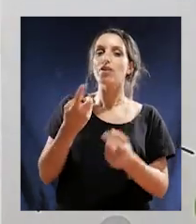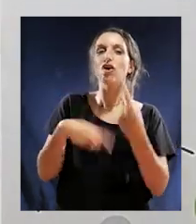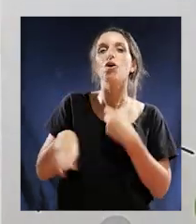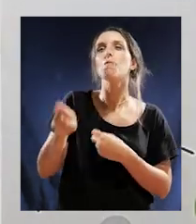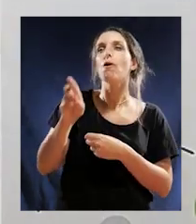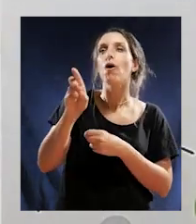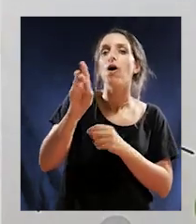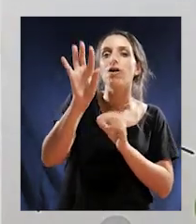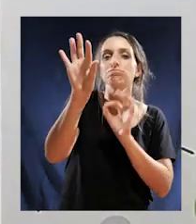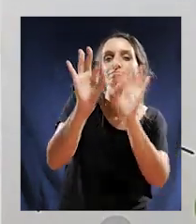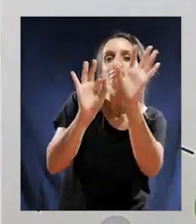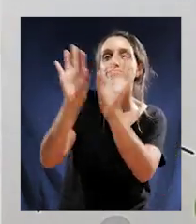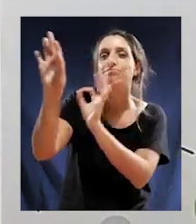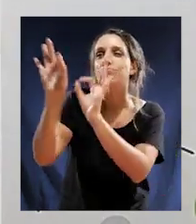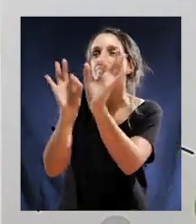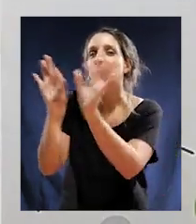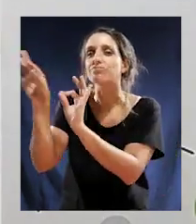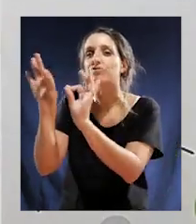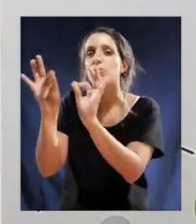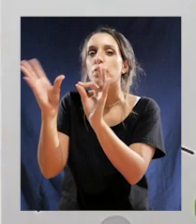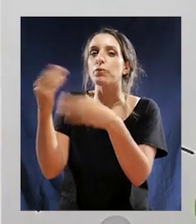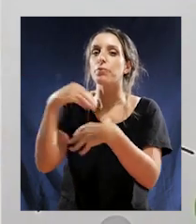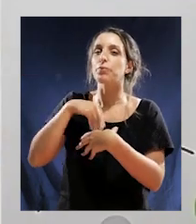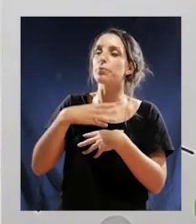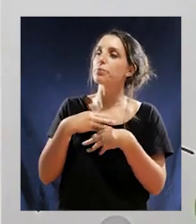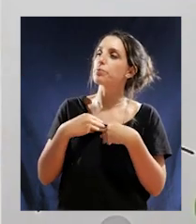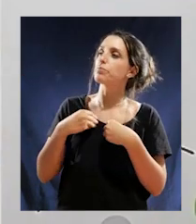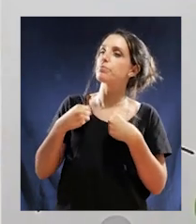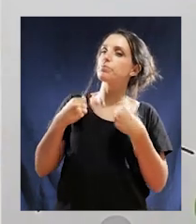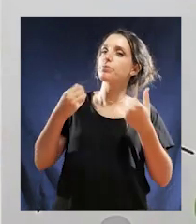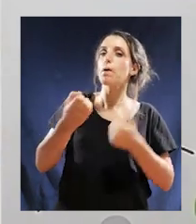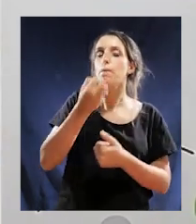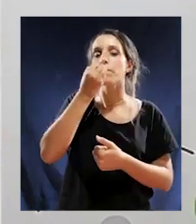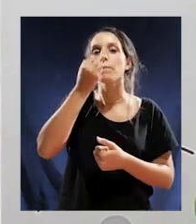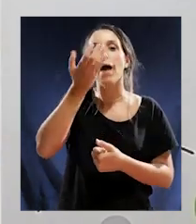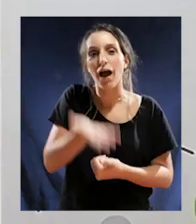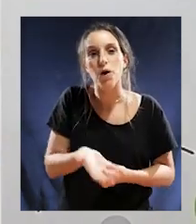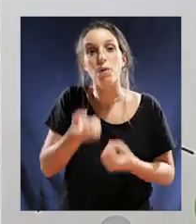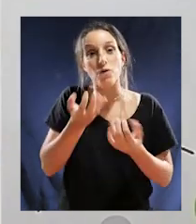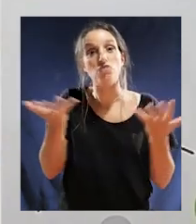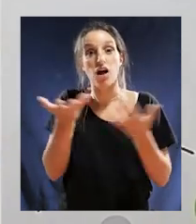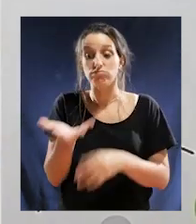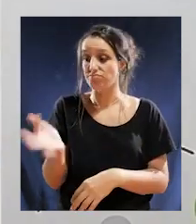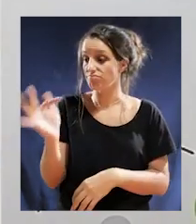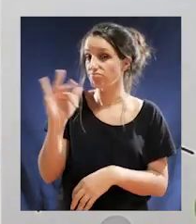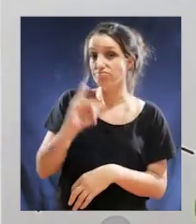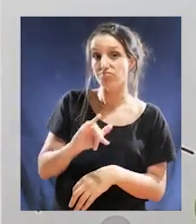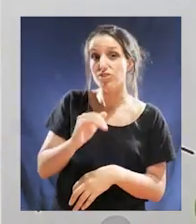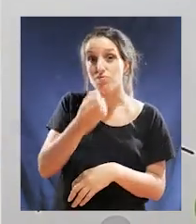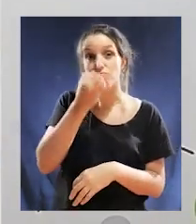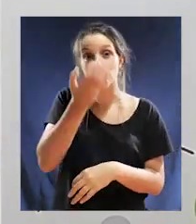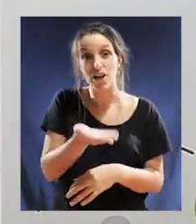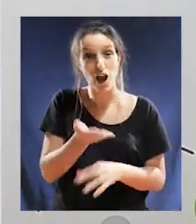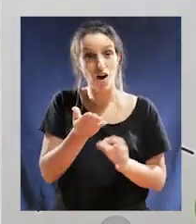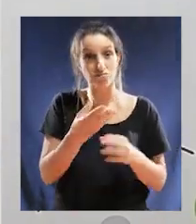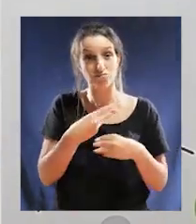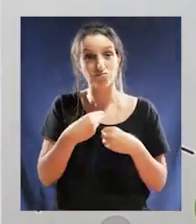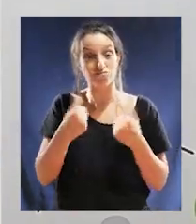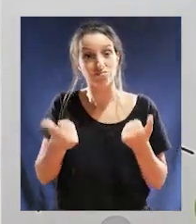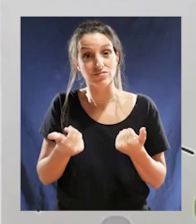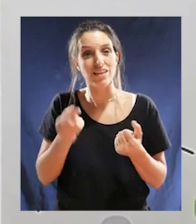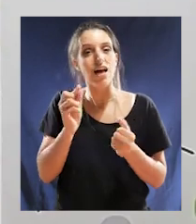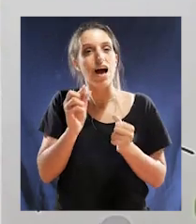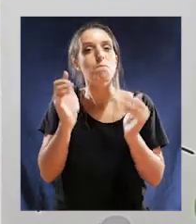todo lo que podamos porque de esas pequeñas alegrías se nutre hoy nuestro nuestro devenir cotidiano esas pequeñas cosas